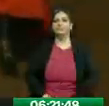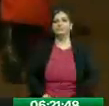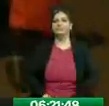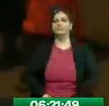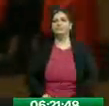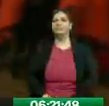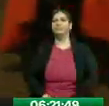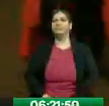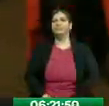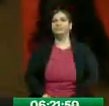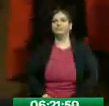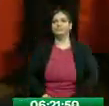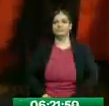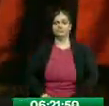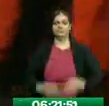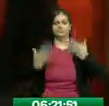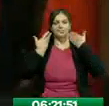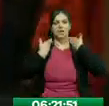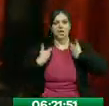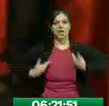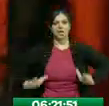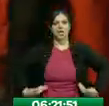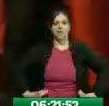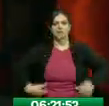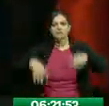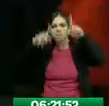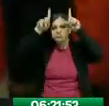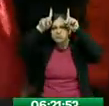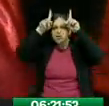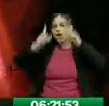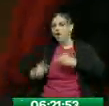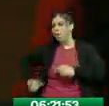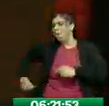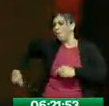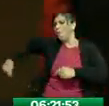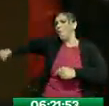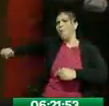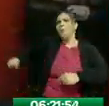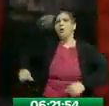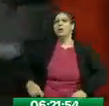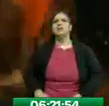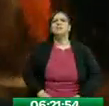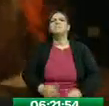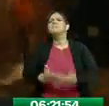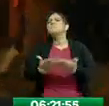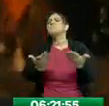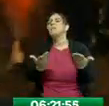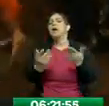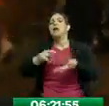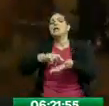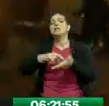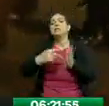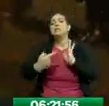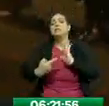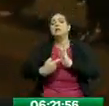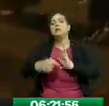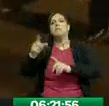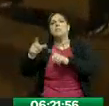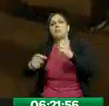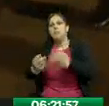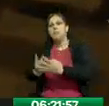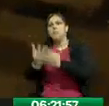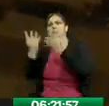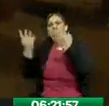Vestidos con inconfundibles trajes, estos personajes no solo representan la lucha del bien y el mal en la tierra, sino que también muestran una